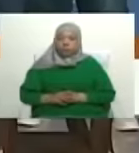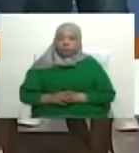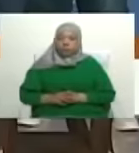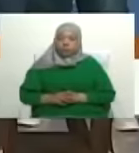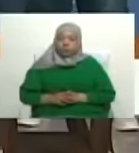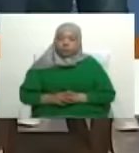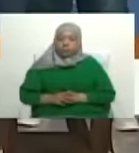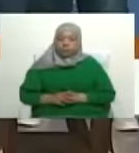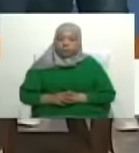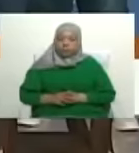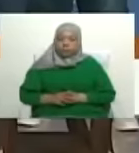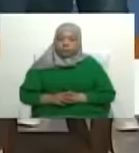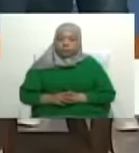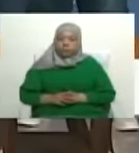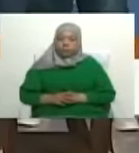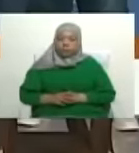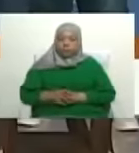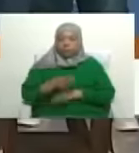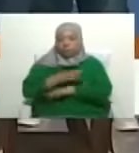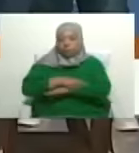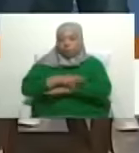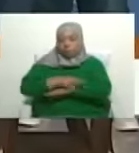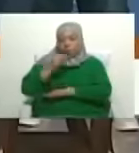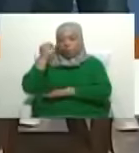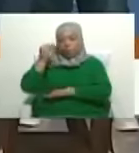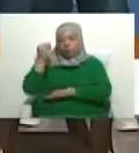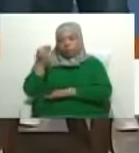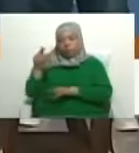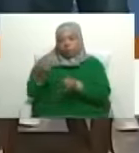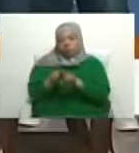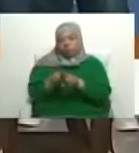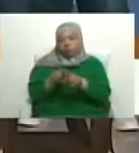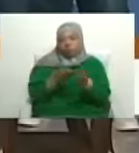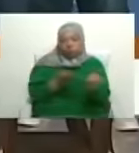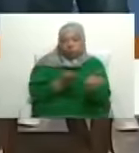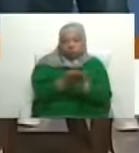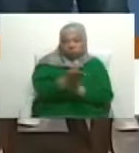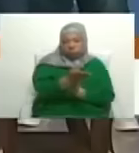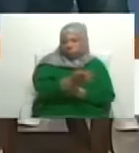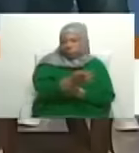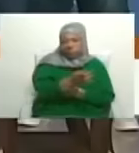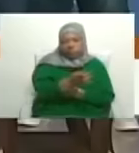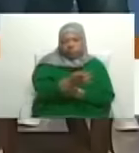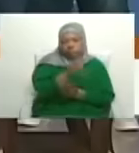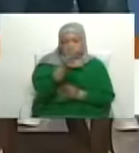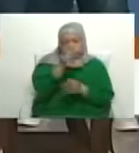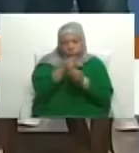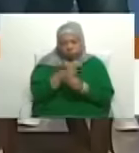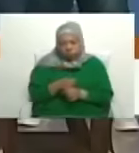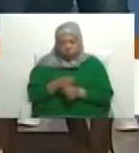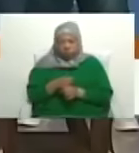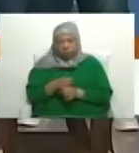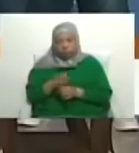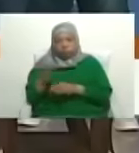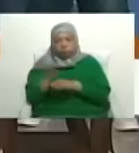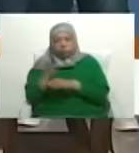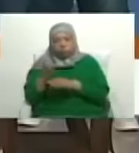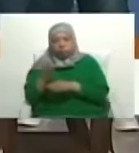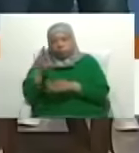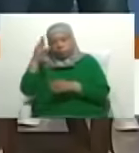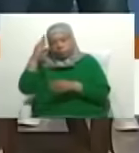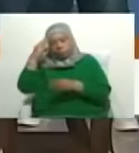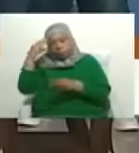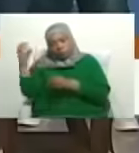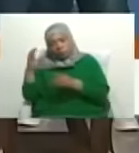sus actitudes y sus posiciones no parecen ir por muy buen camino. Nosotros hubiéramos esperado, en razón de